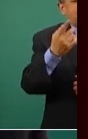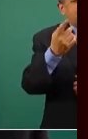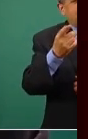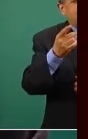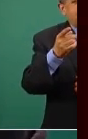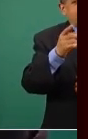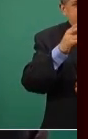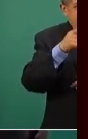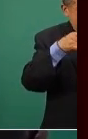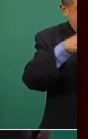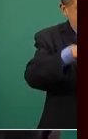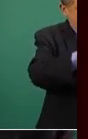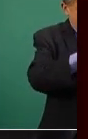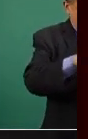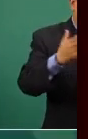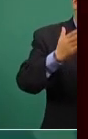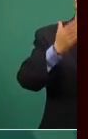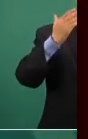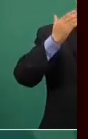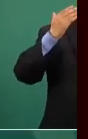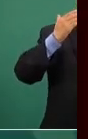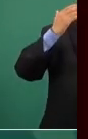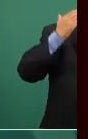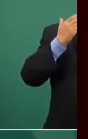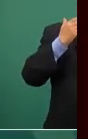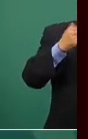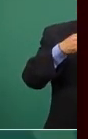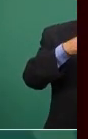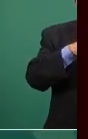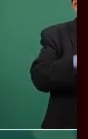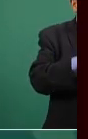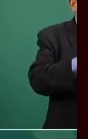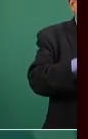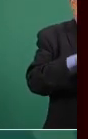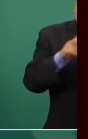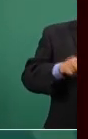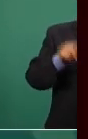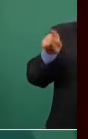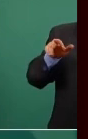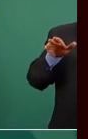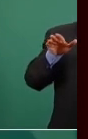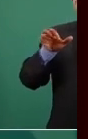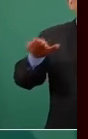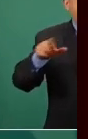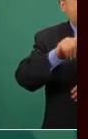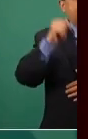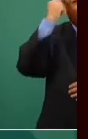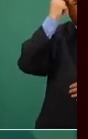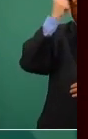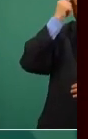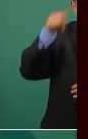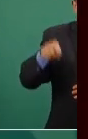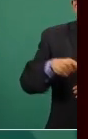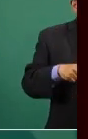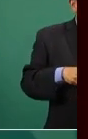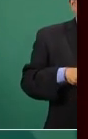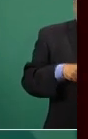cancelará la construcción del aeropuerto en el lago de texcoco que era una obra faraónica